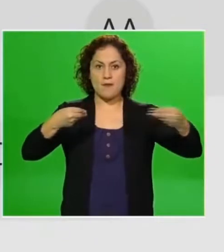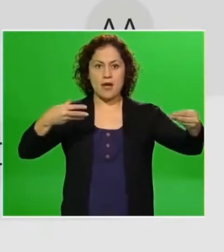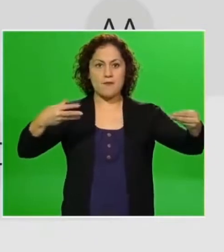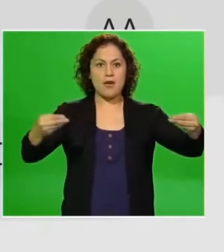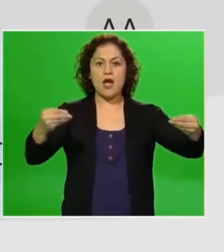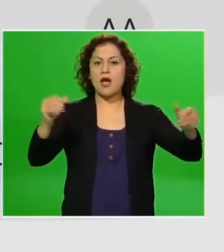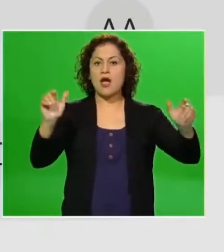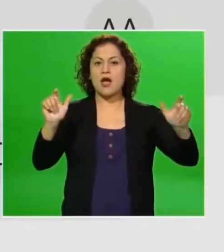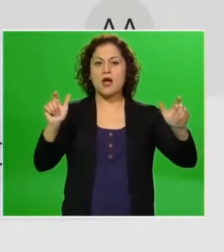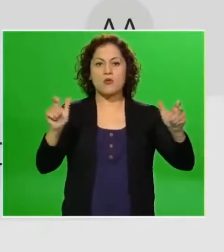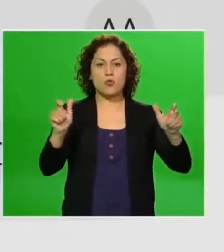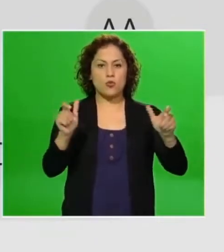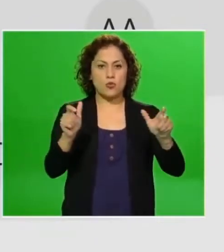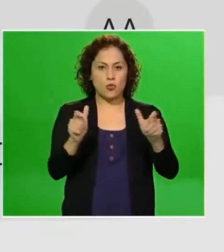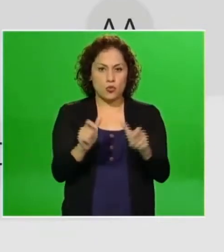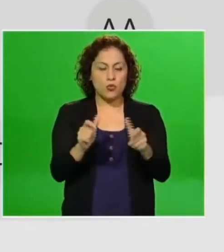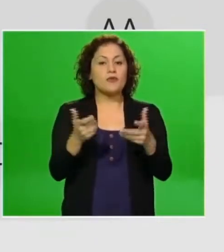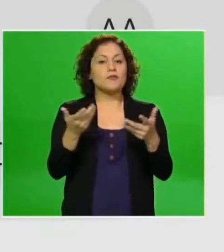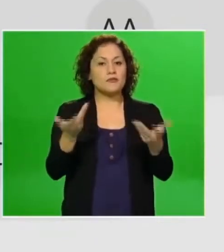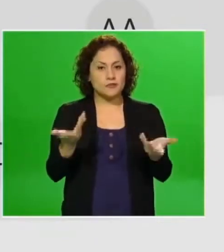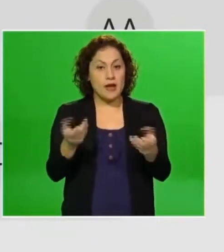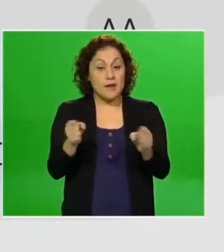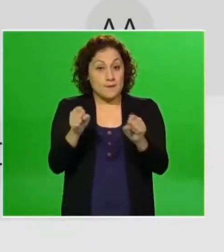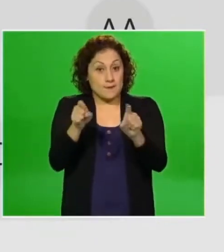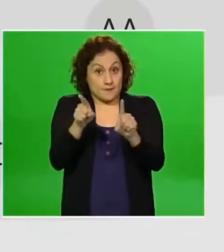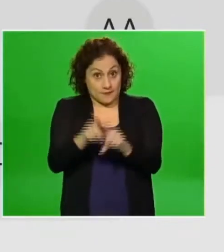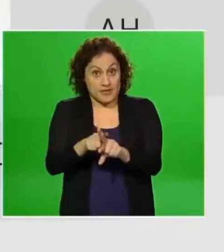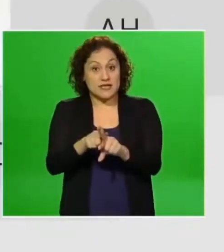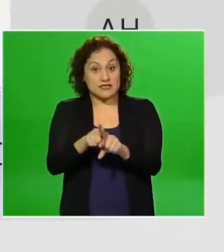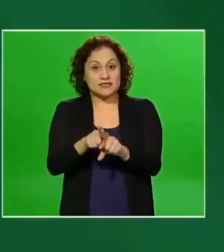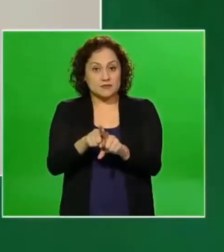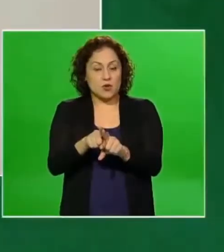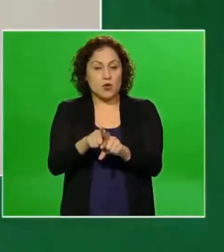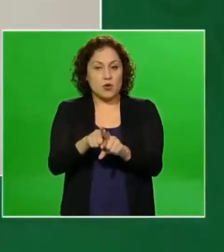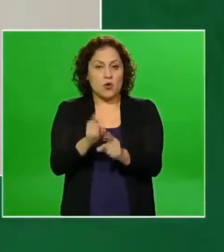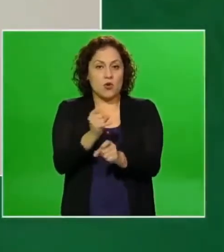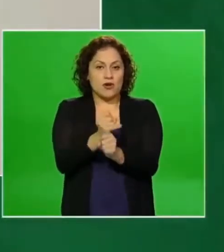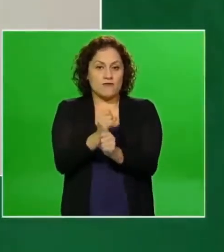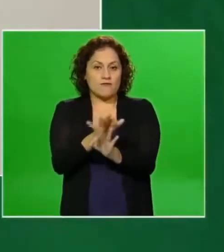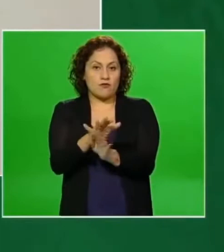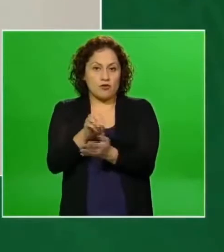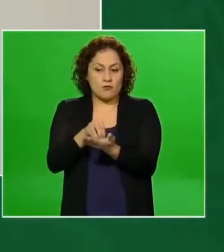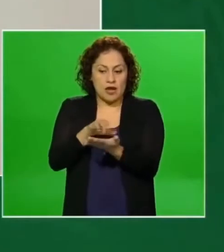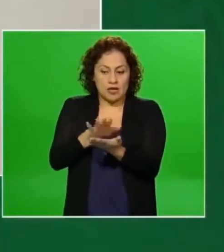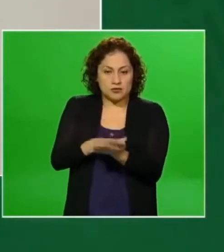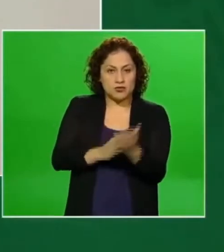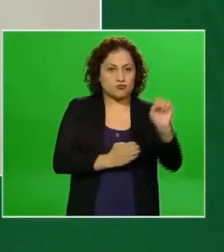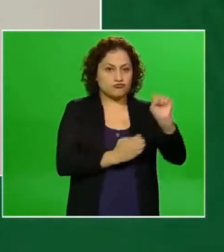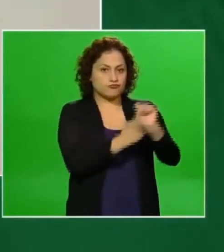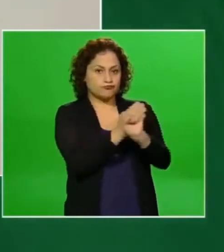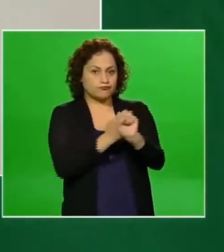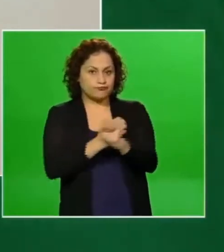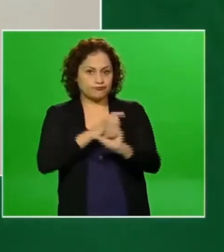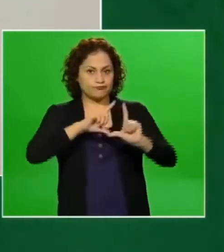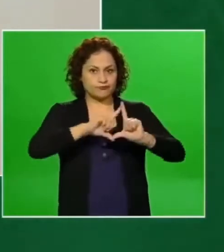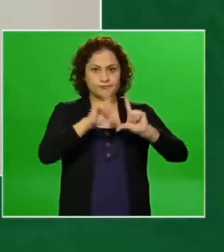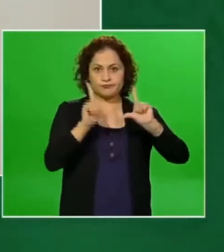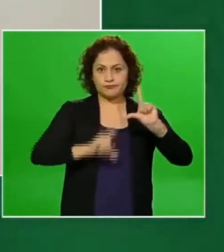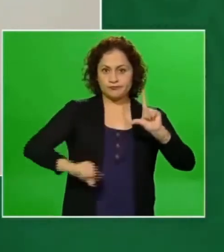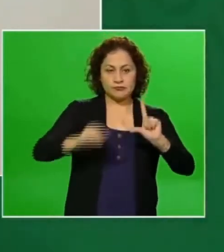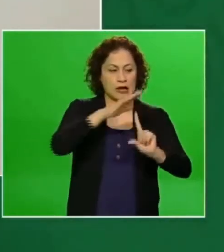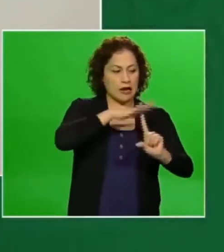en relación a lo que se ha observado del comportamiento epidémico de cada una de las regiones. Y este es otro dato que siempre